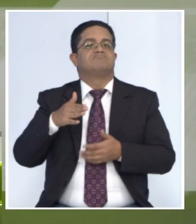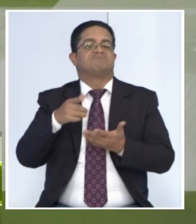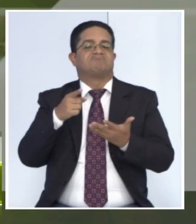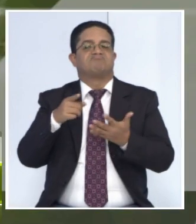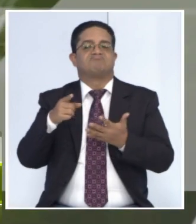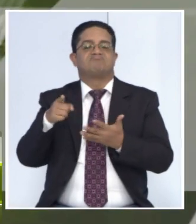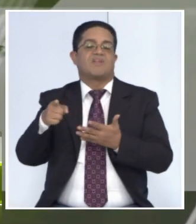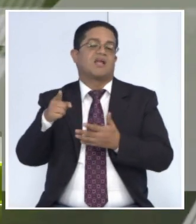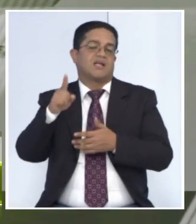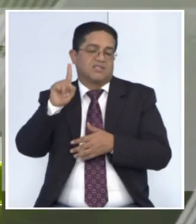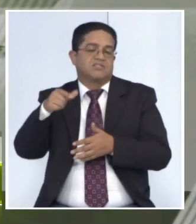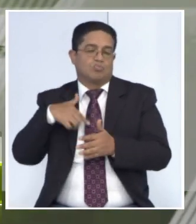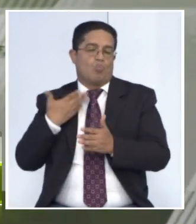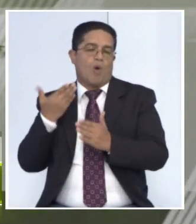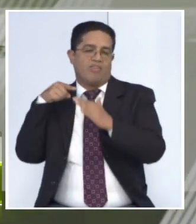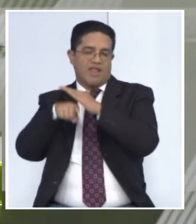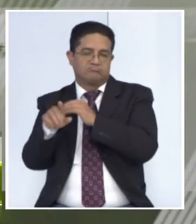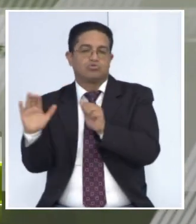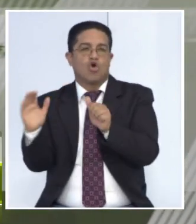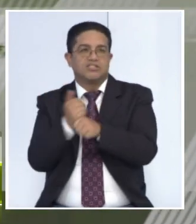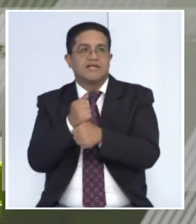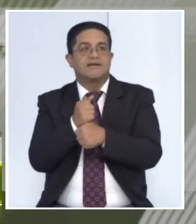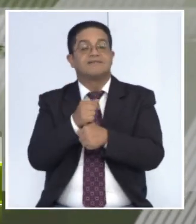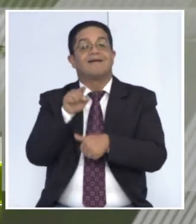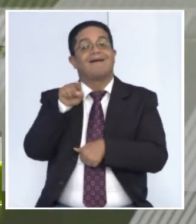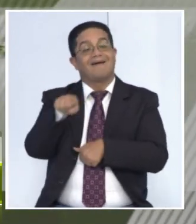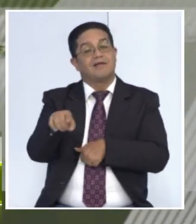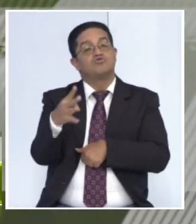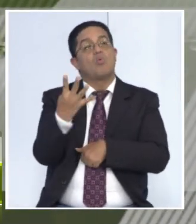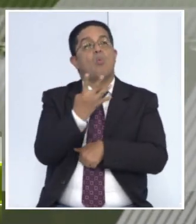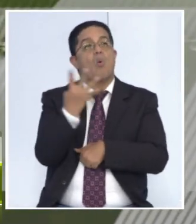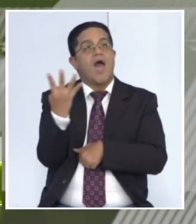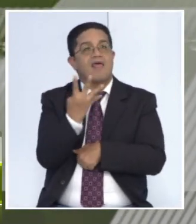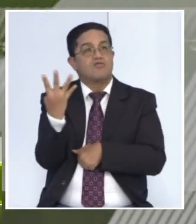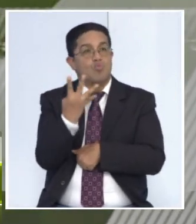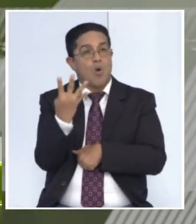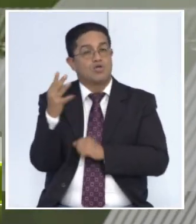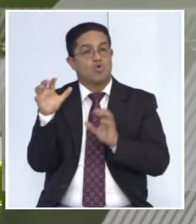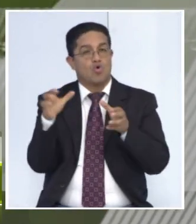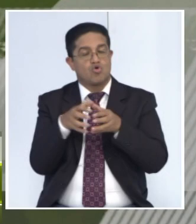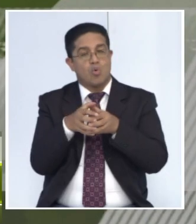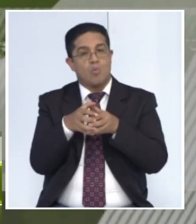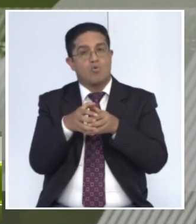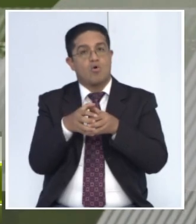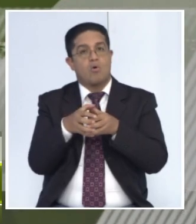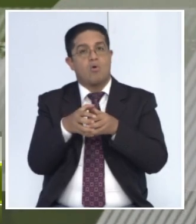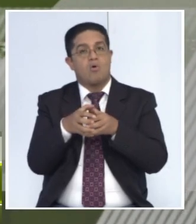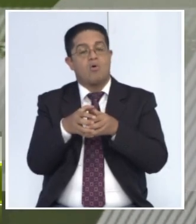antígenos, y a su vez esos 44 grupos sanguíneos tienen